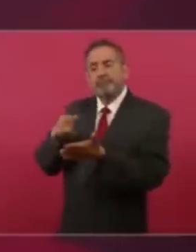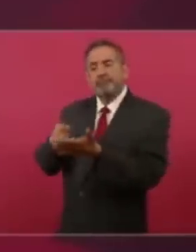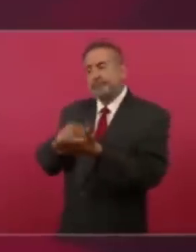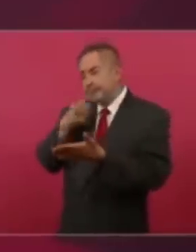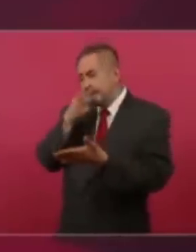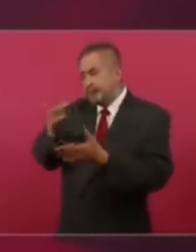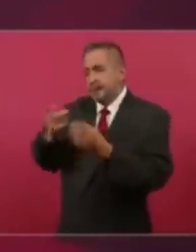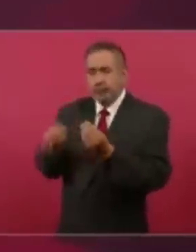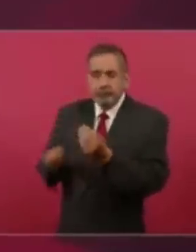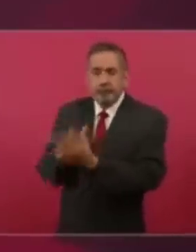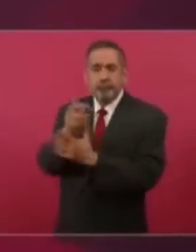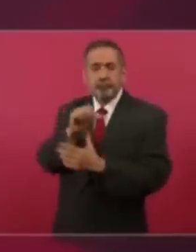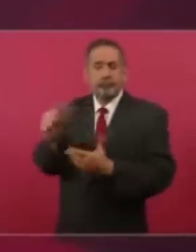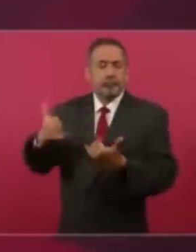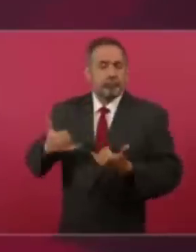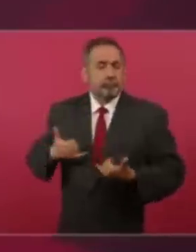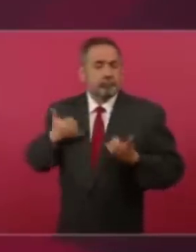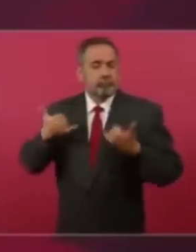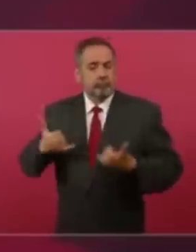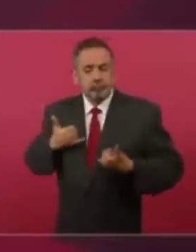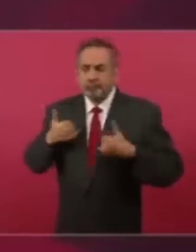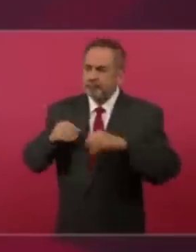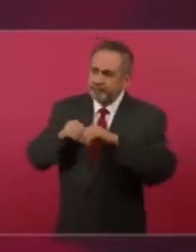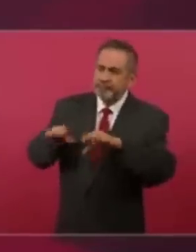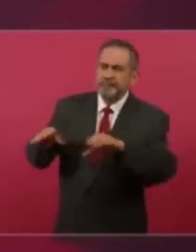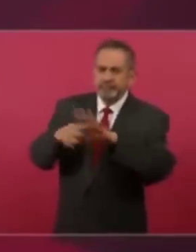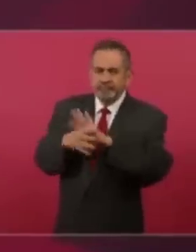sino para los jóvenes.